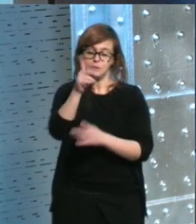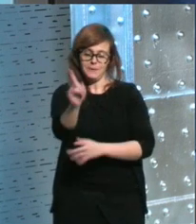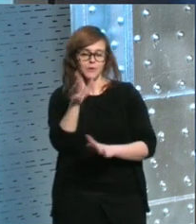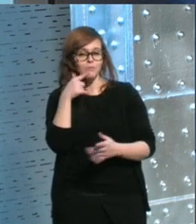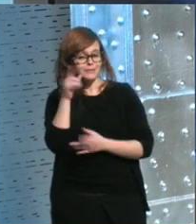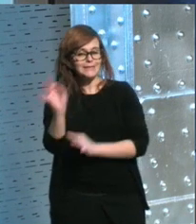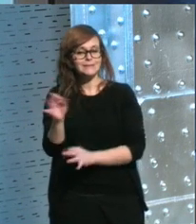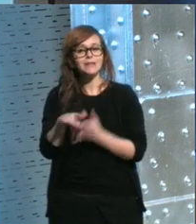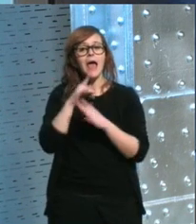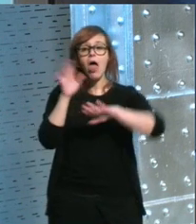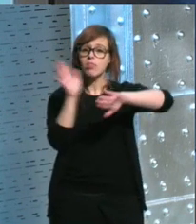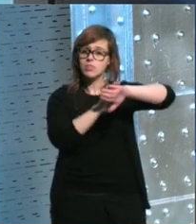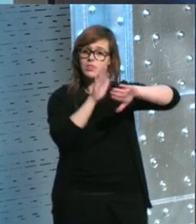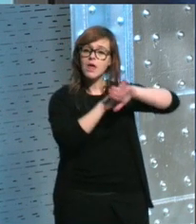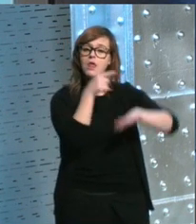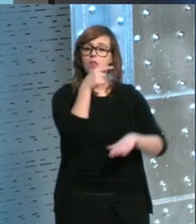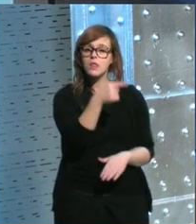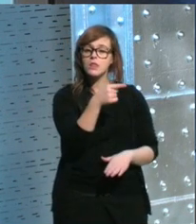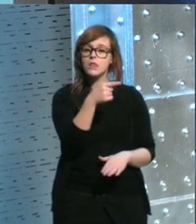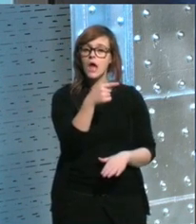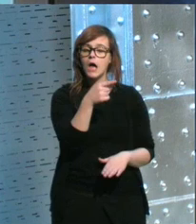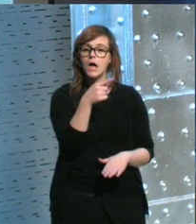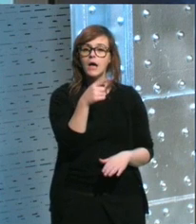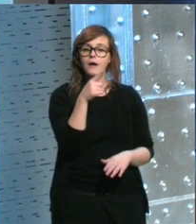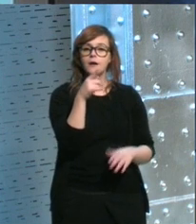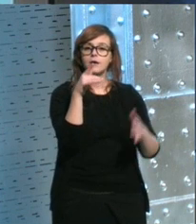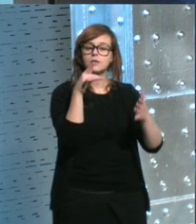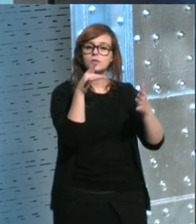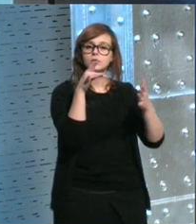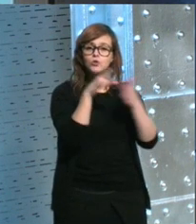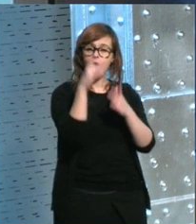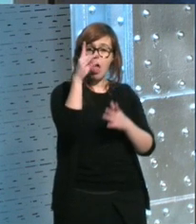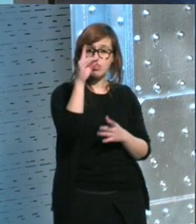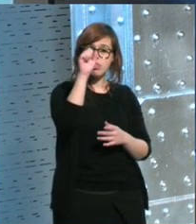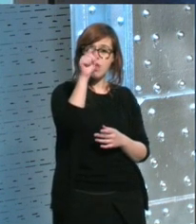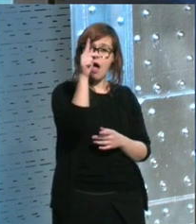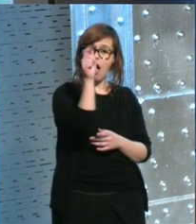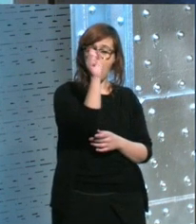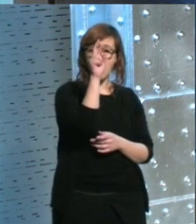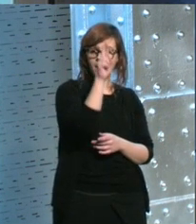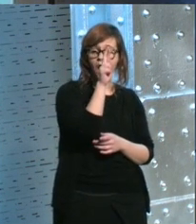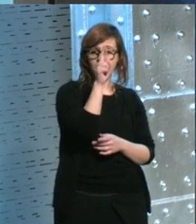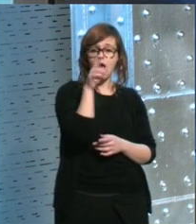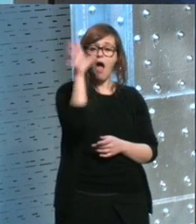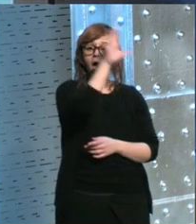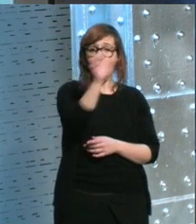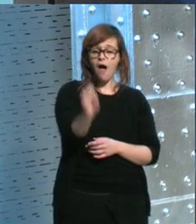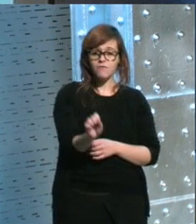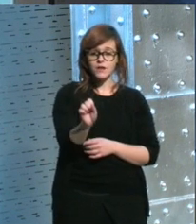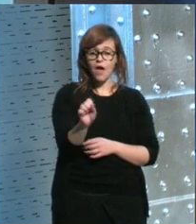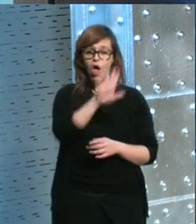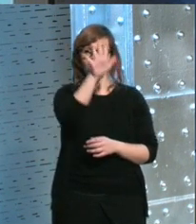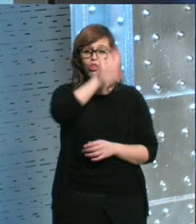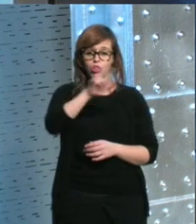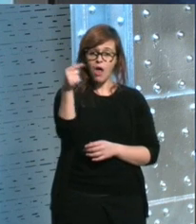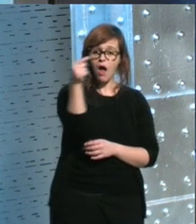está. A la izquierda es un incubador de Dakar, del otro lado del continente africano, donde ustedes